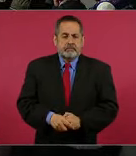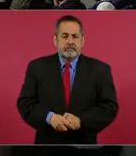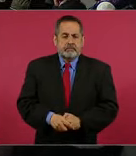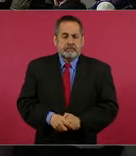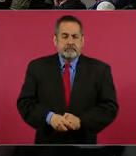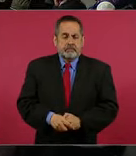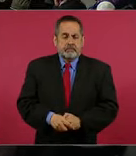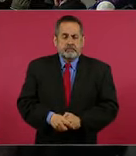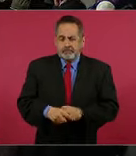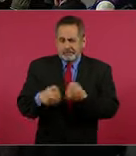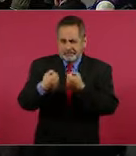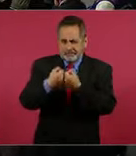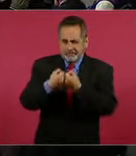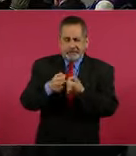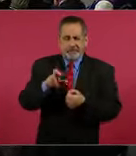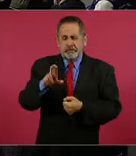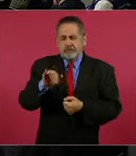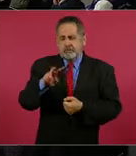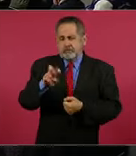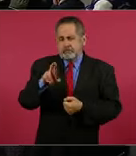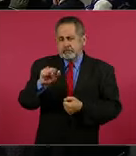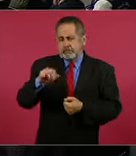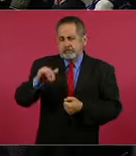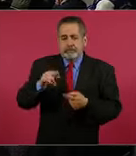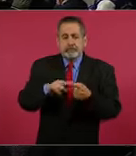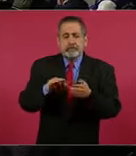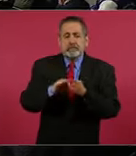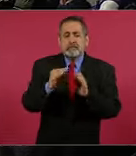Junto está Xcaret,